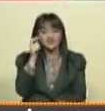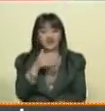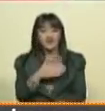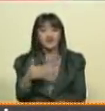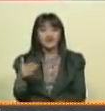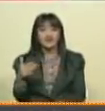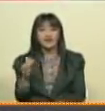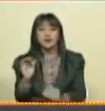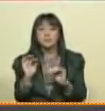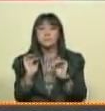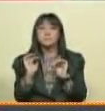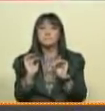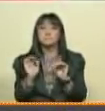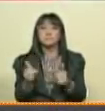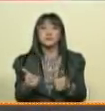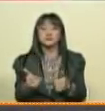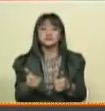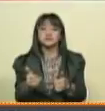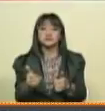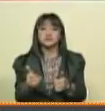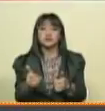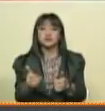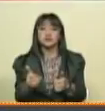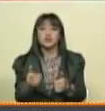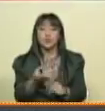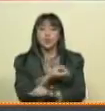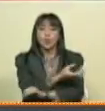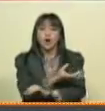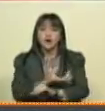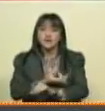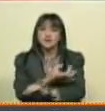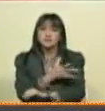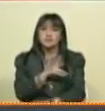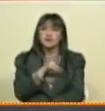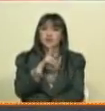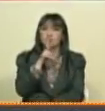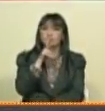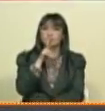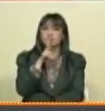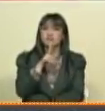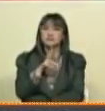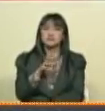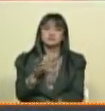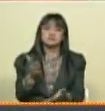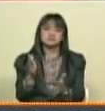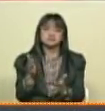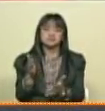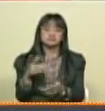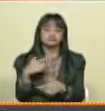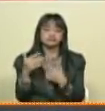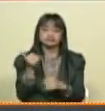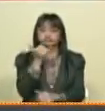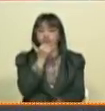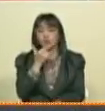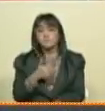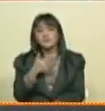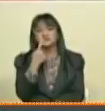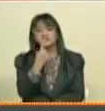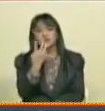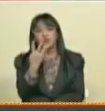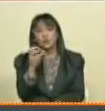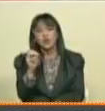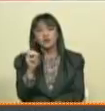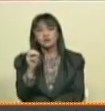ya comenzaban las guarimbas que dejaron como consecuencia lamentable más de